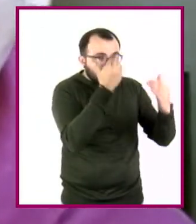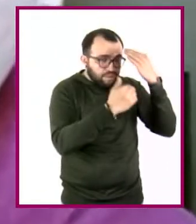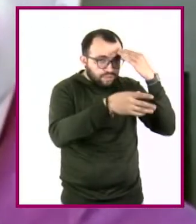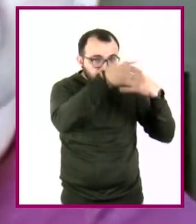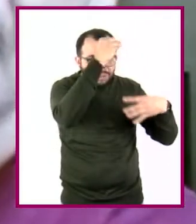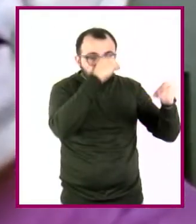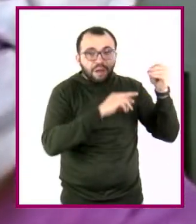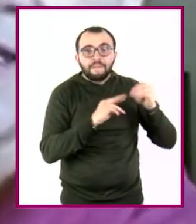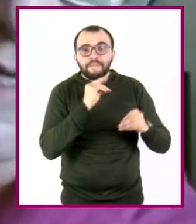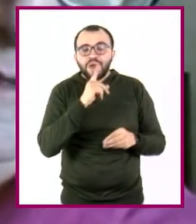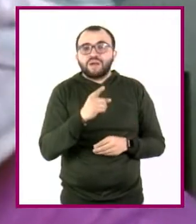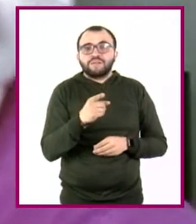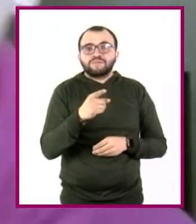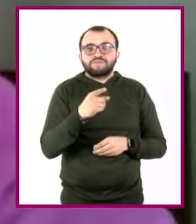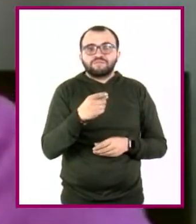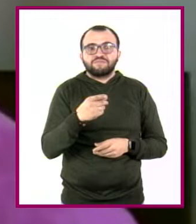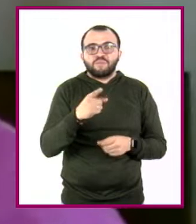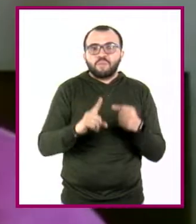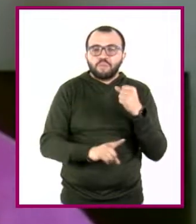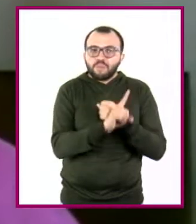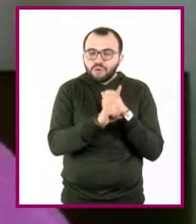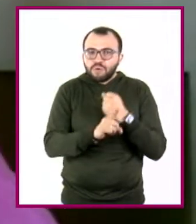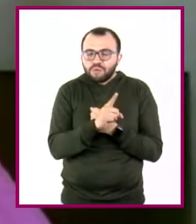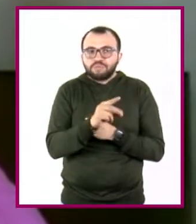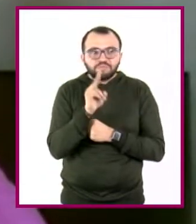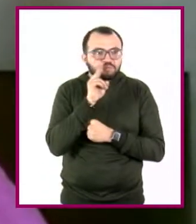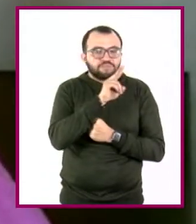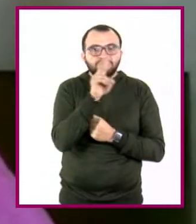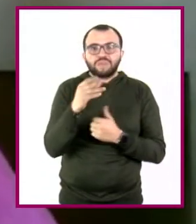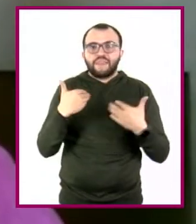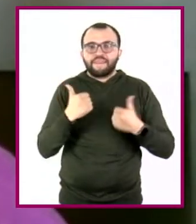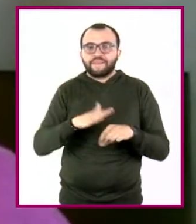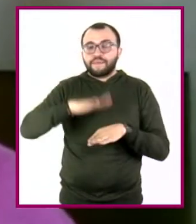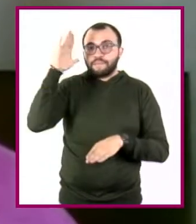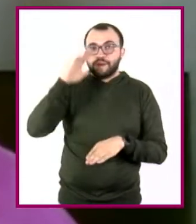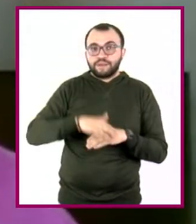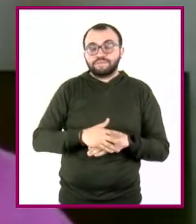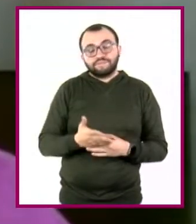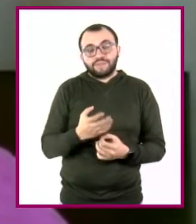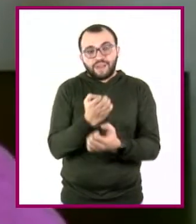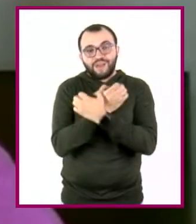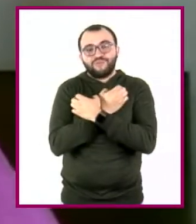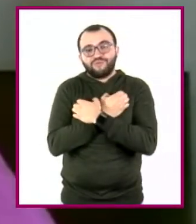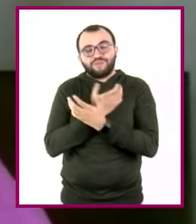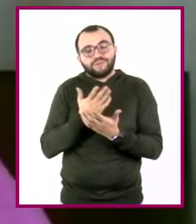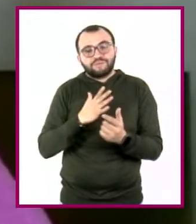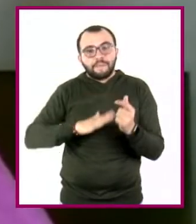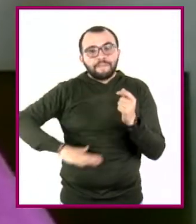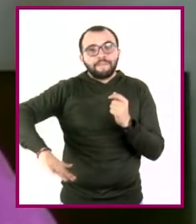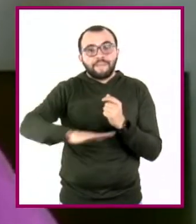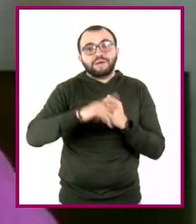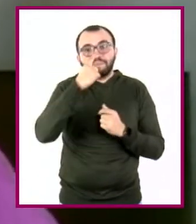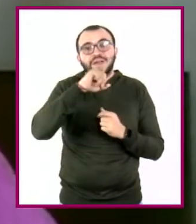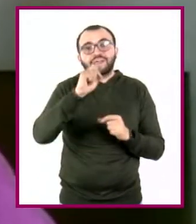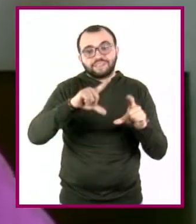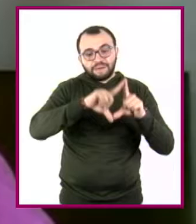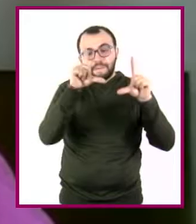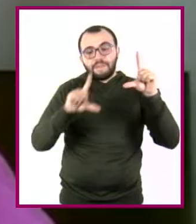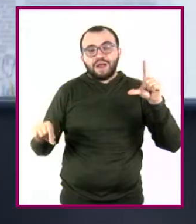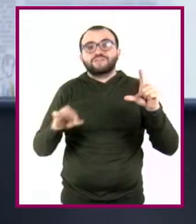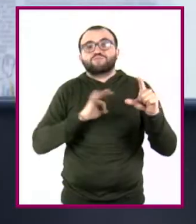los problemas y, por supuesto, la educación es la base para que un país pueda